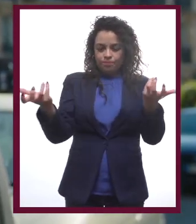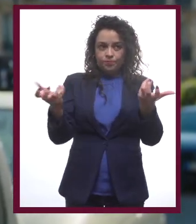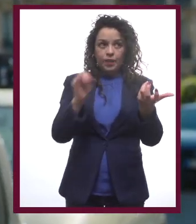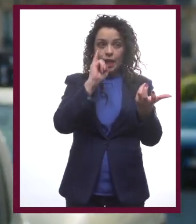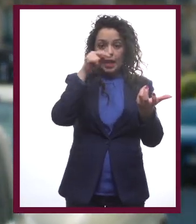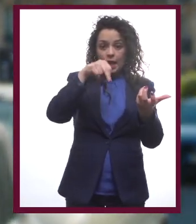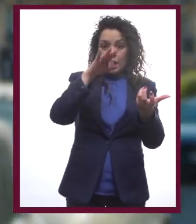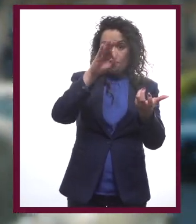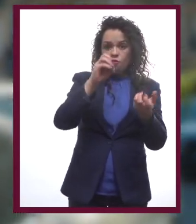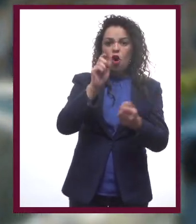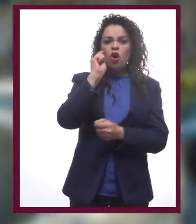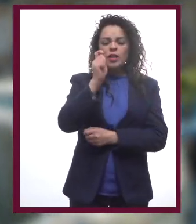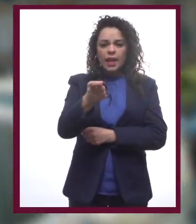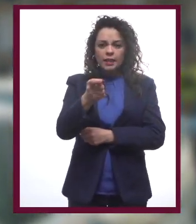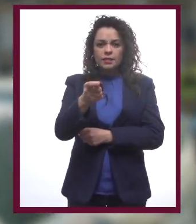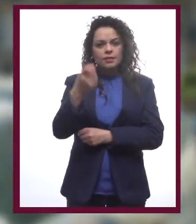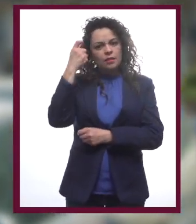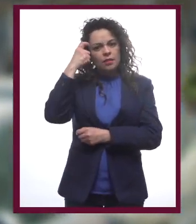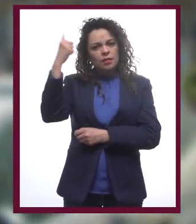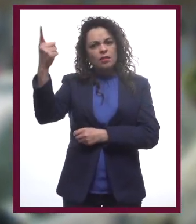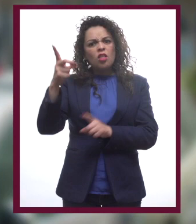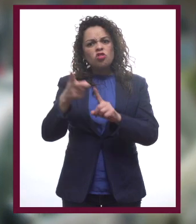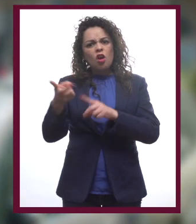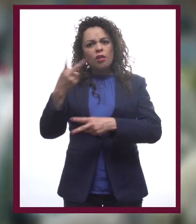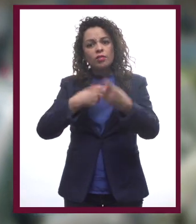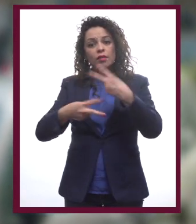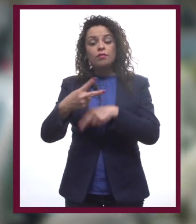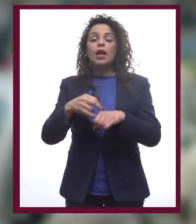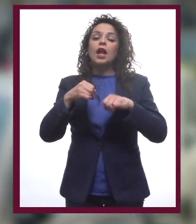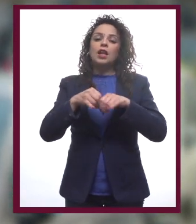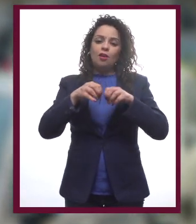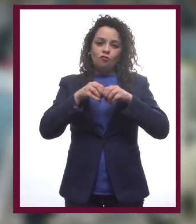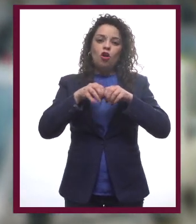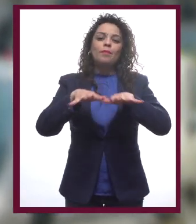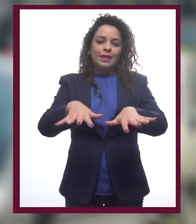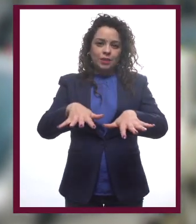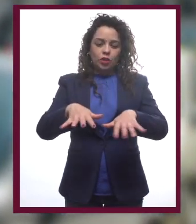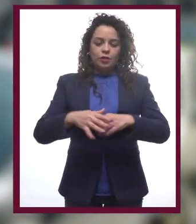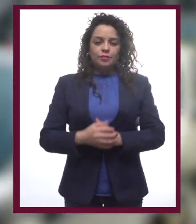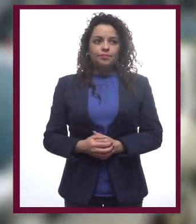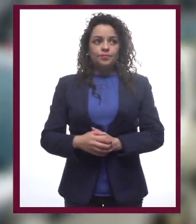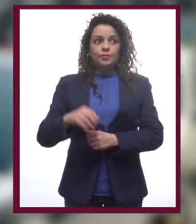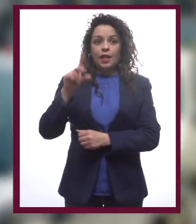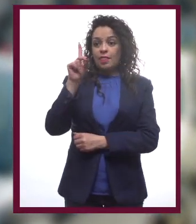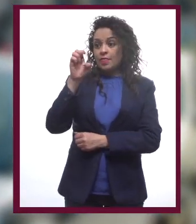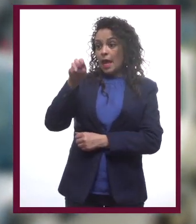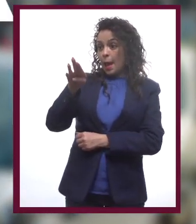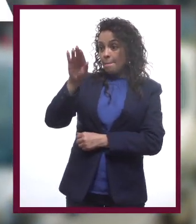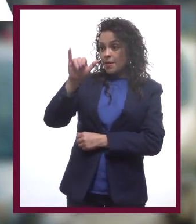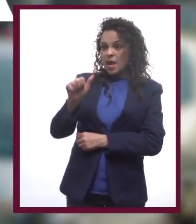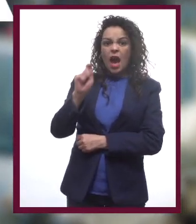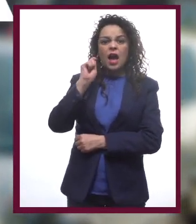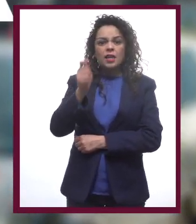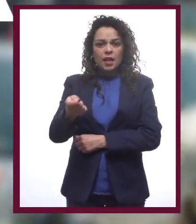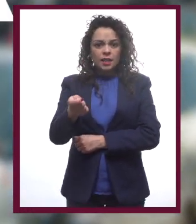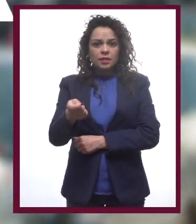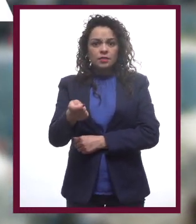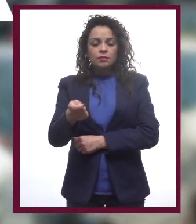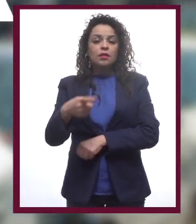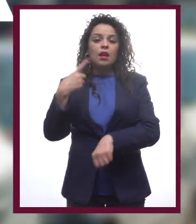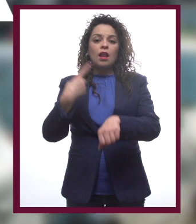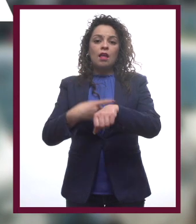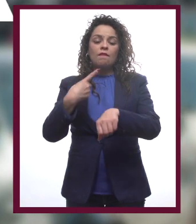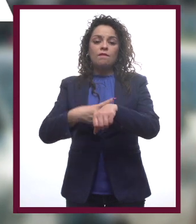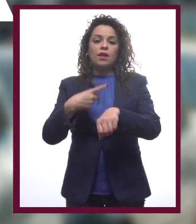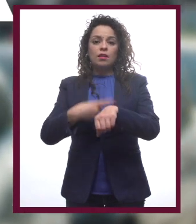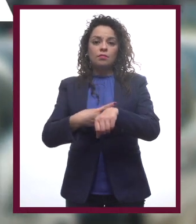poco. Info, un prefijo que tiene su origen en la palabra información. Y demia, un